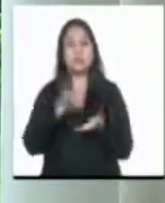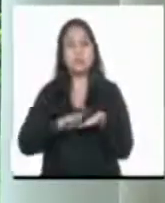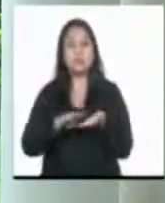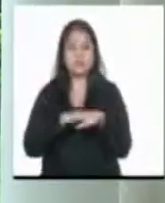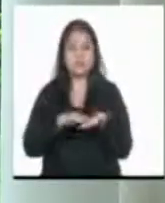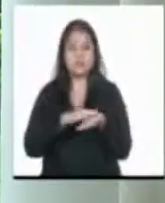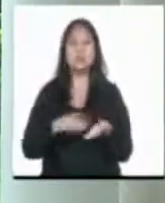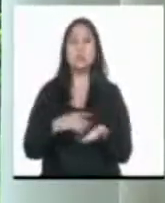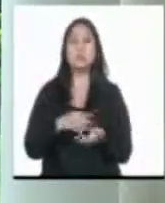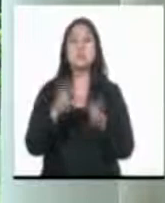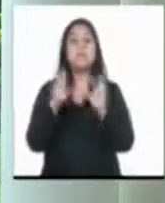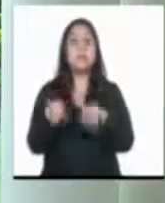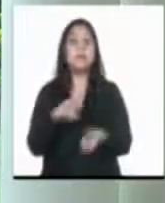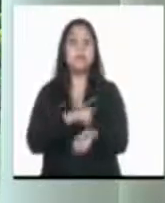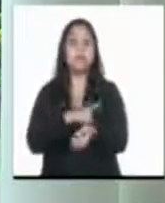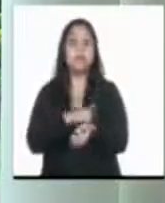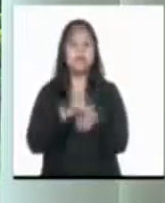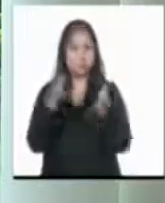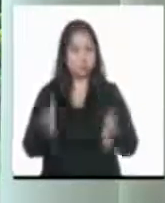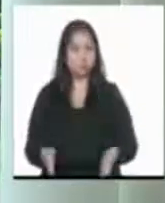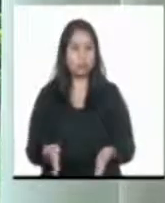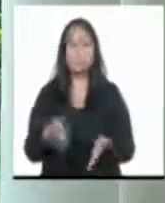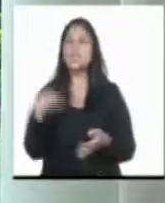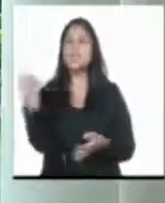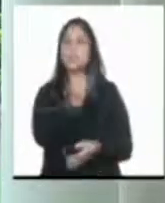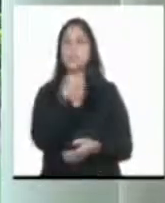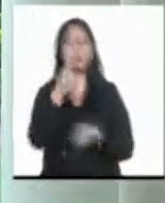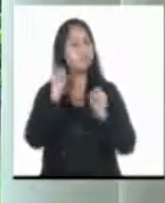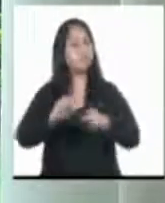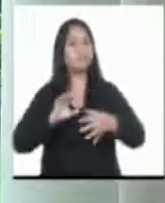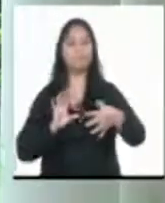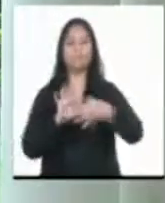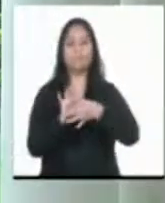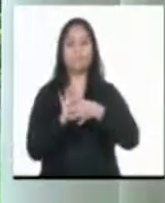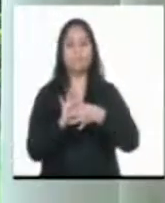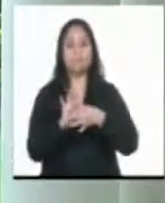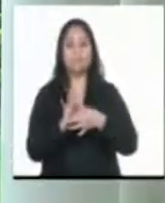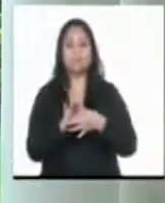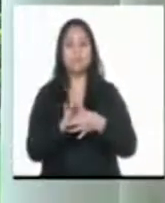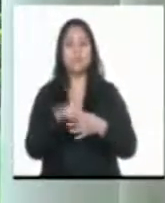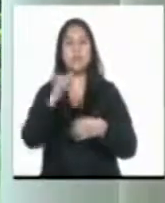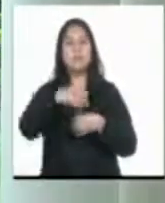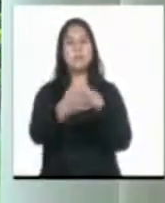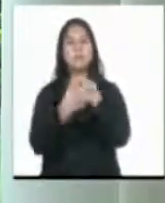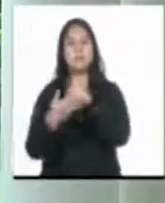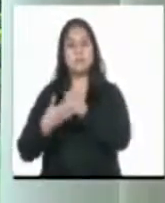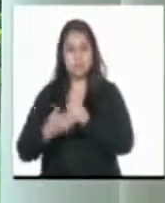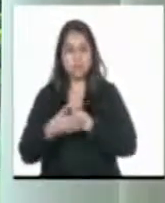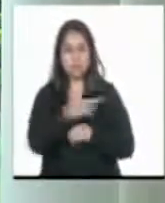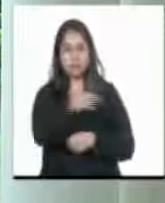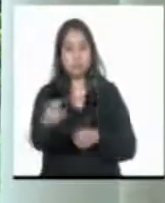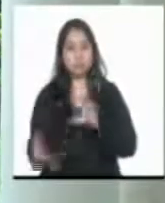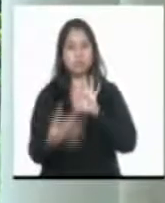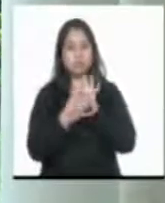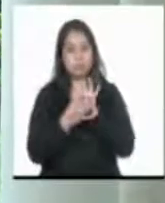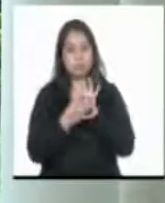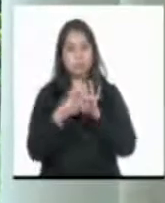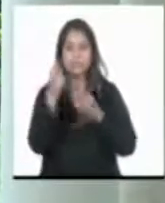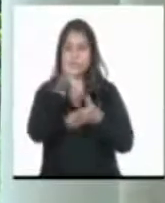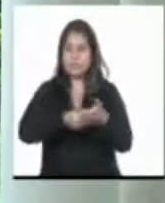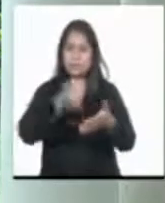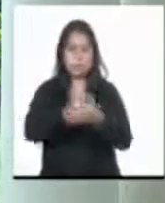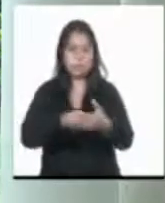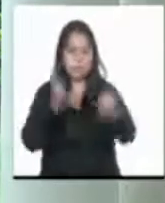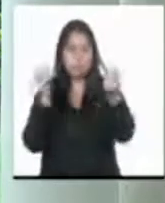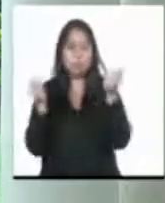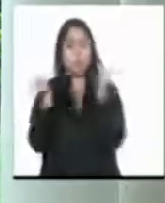de que todos pongamos de nuestra parte. Mi llamado es a que nos unamos, a que enfrentemos juntos esta